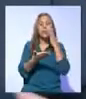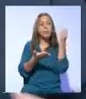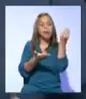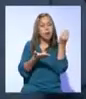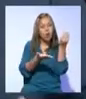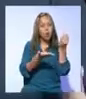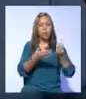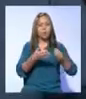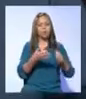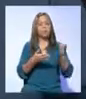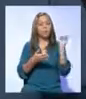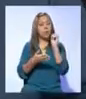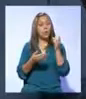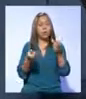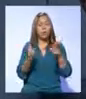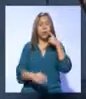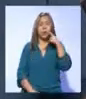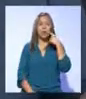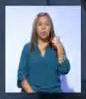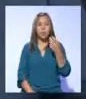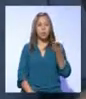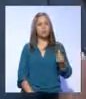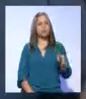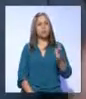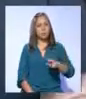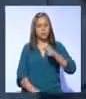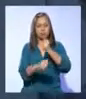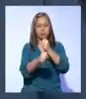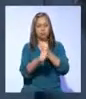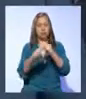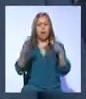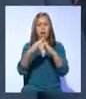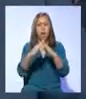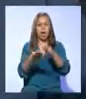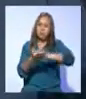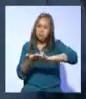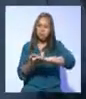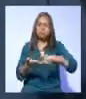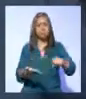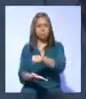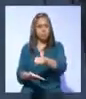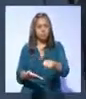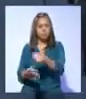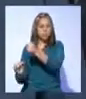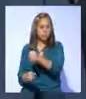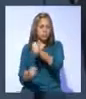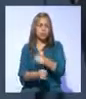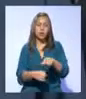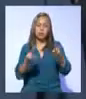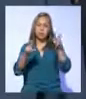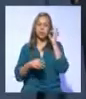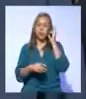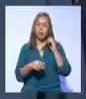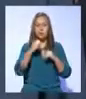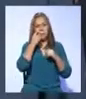través de la incorporación del hombre a las tareas del hogar, pueden ayudar mucho. Esto respecto a la mujer.